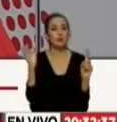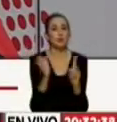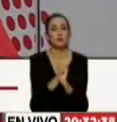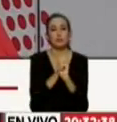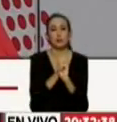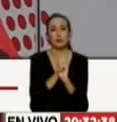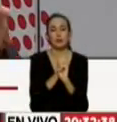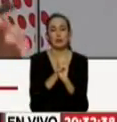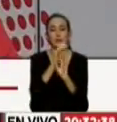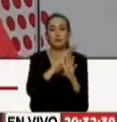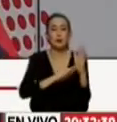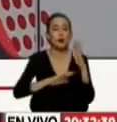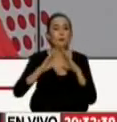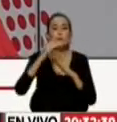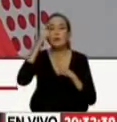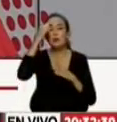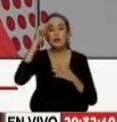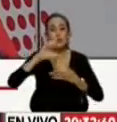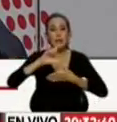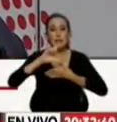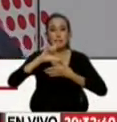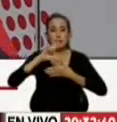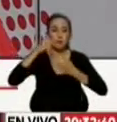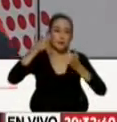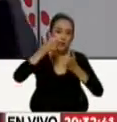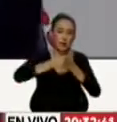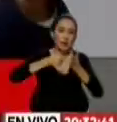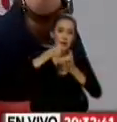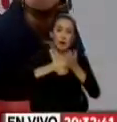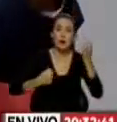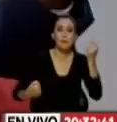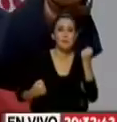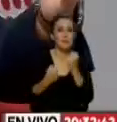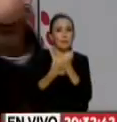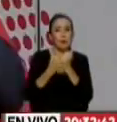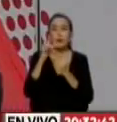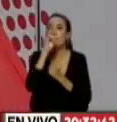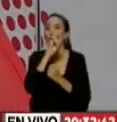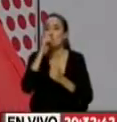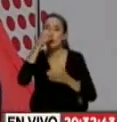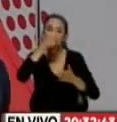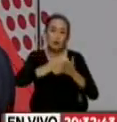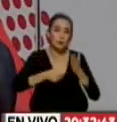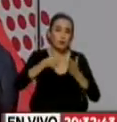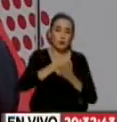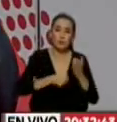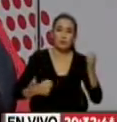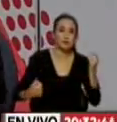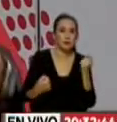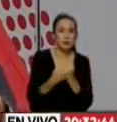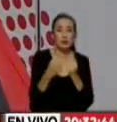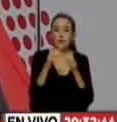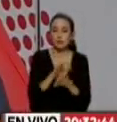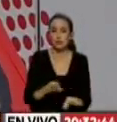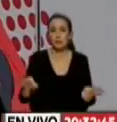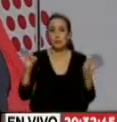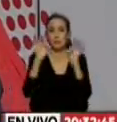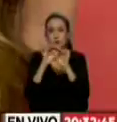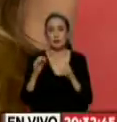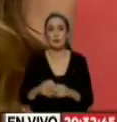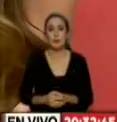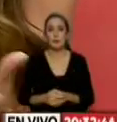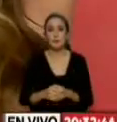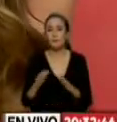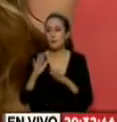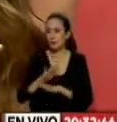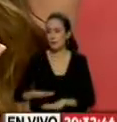real, pero presión real por parte de Latinoamérica. Una presión que se venga por parte de los Estados Unidos, de la Unión Europea, creo que puede ser inclusive hasta contraproducente. Pero también de la región,